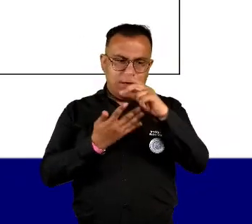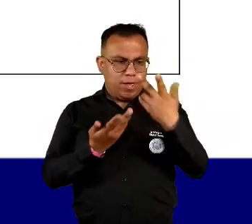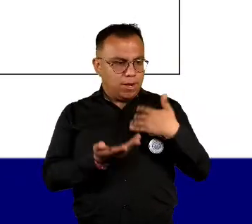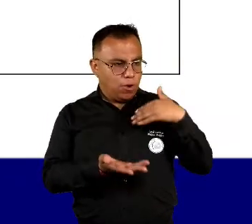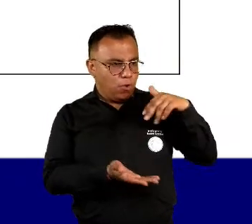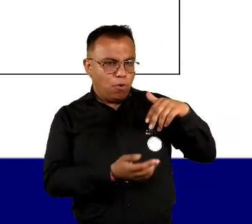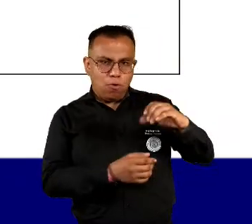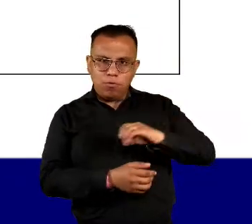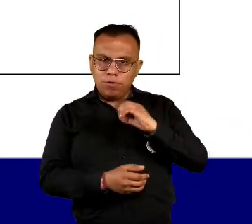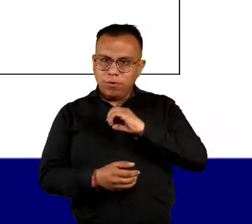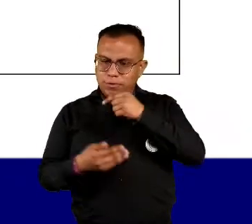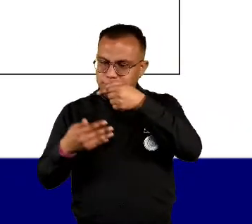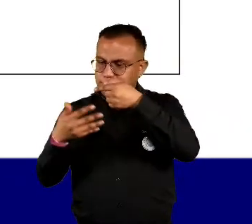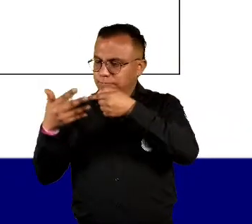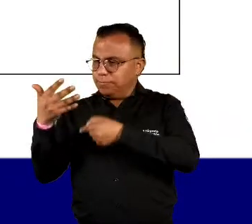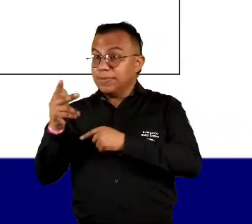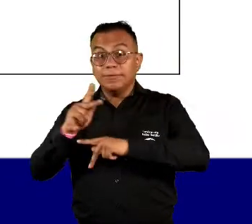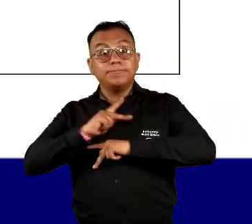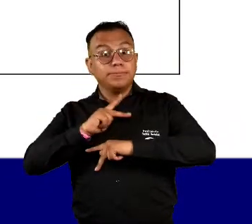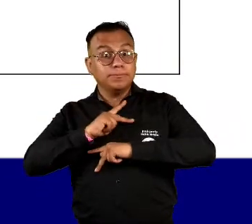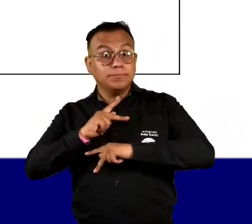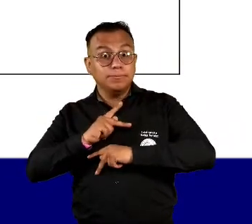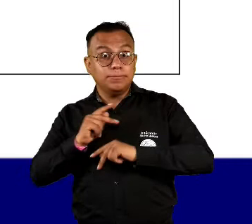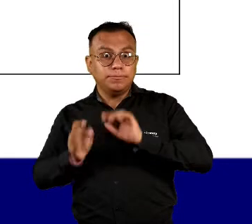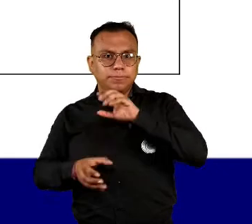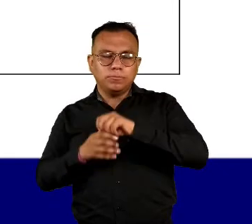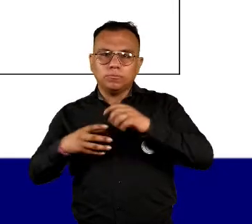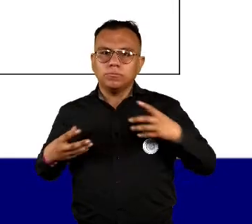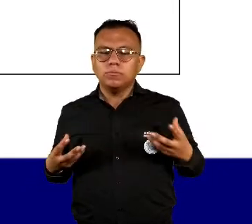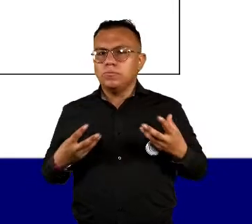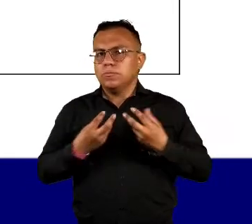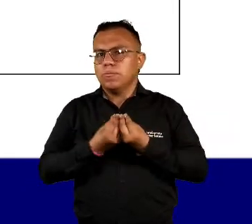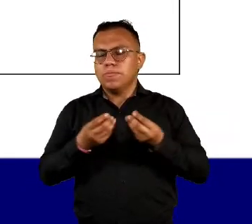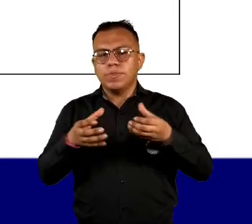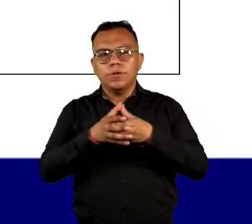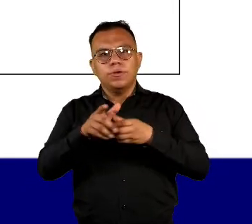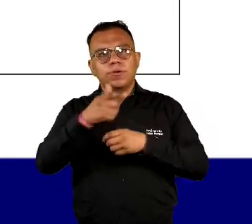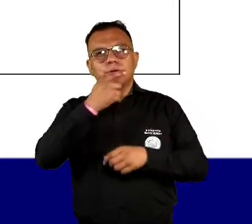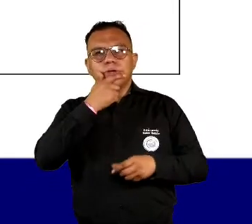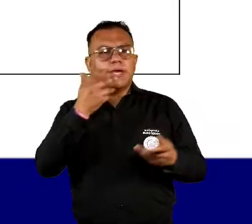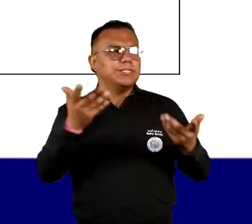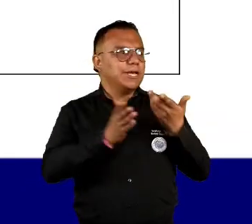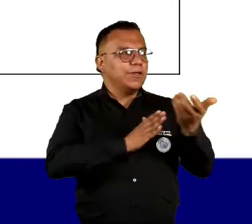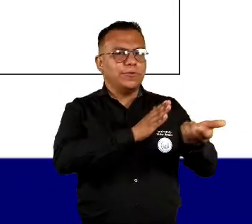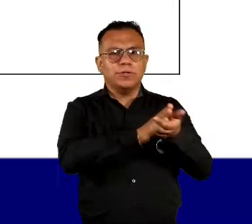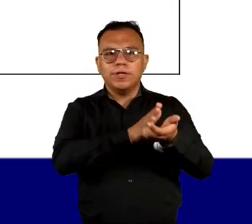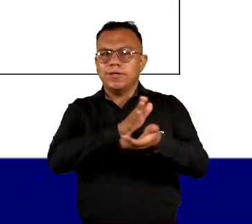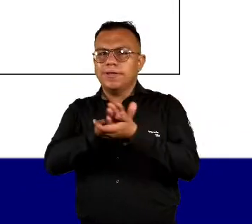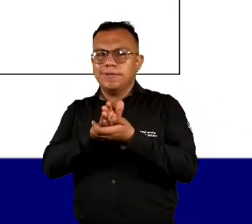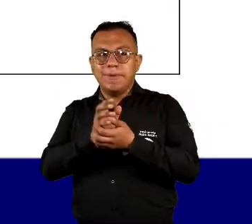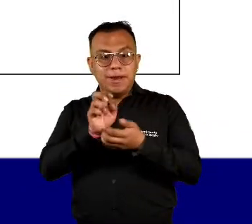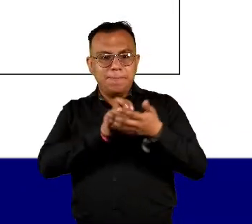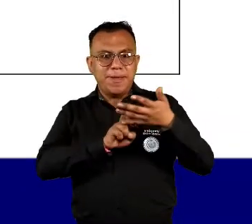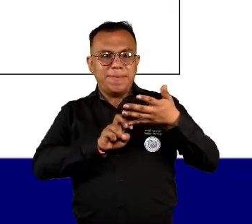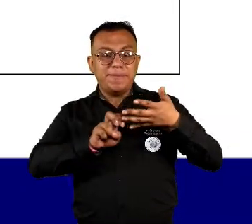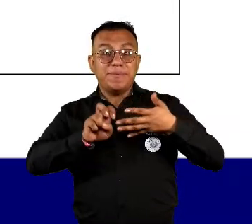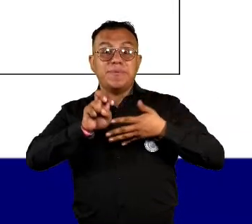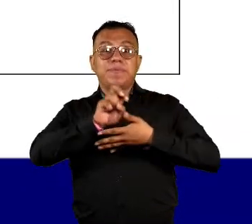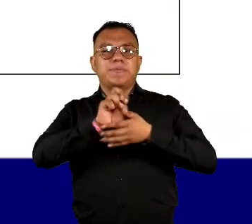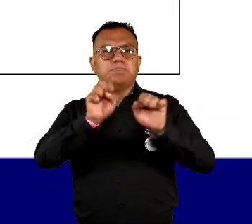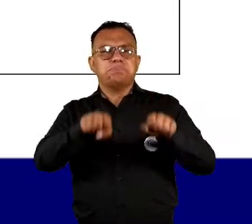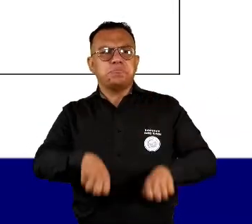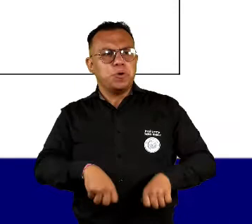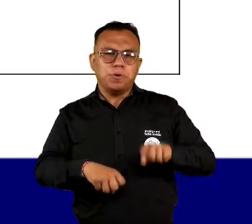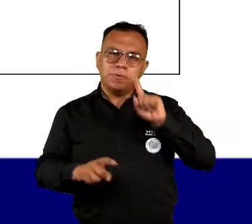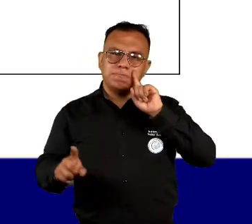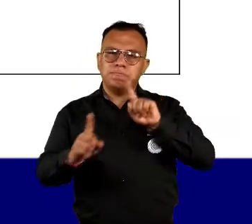las características las skill que tenemos propias como como equipo y hacia dónde vamos para poder escalar para poder